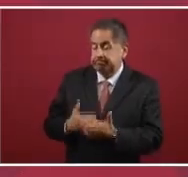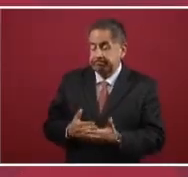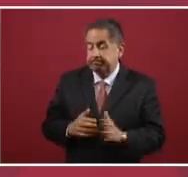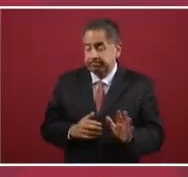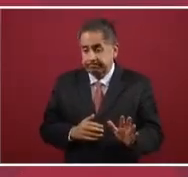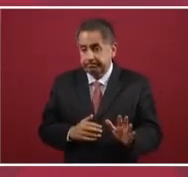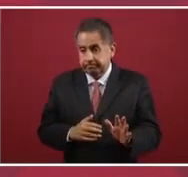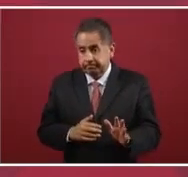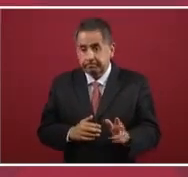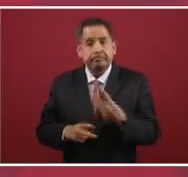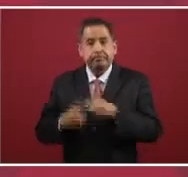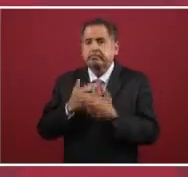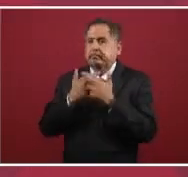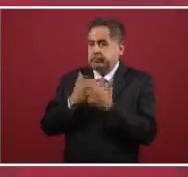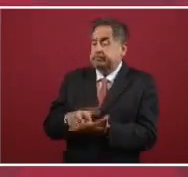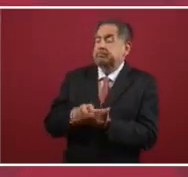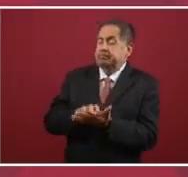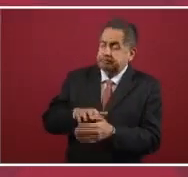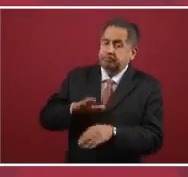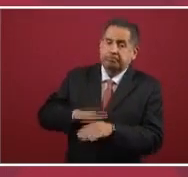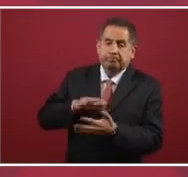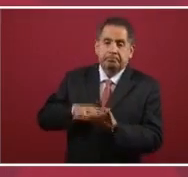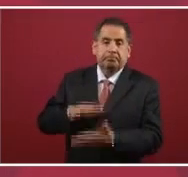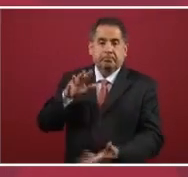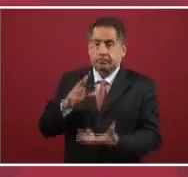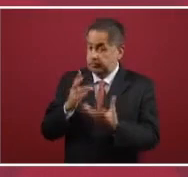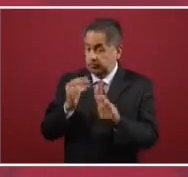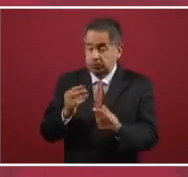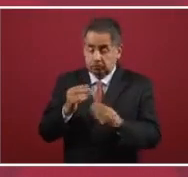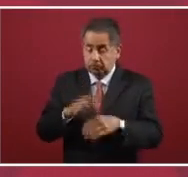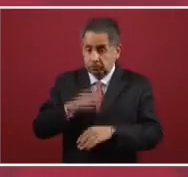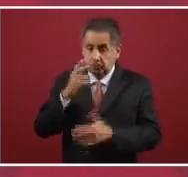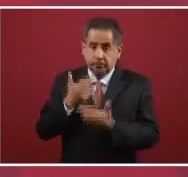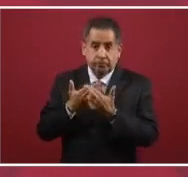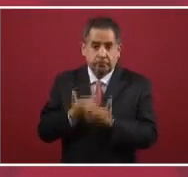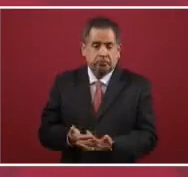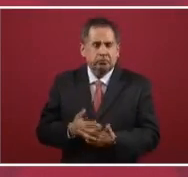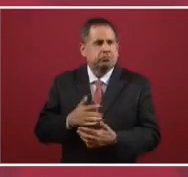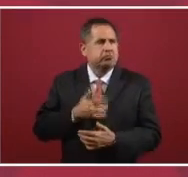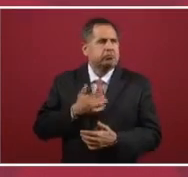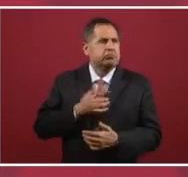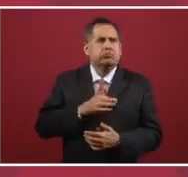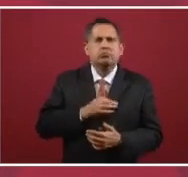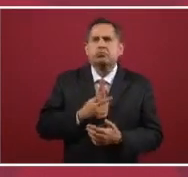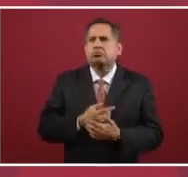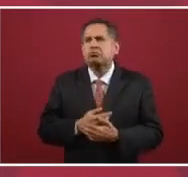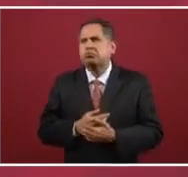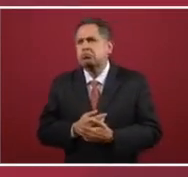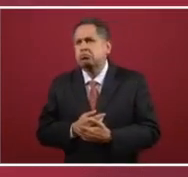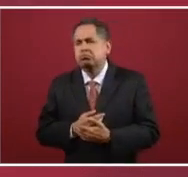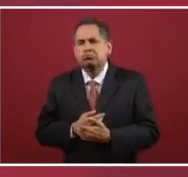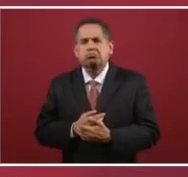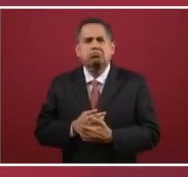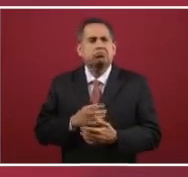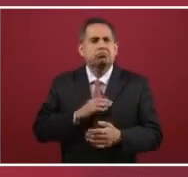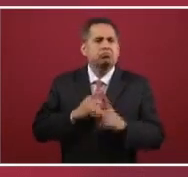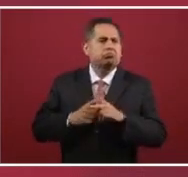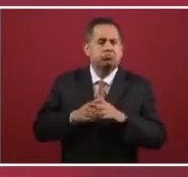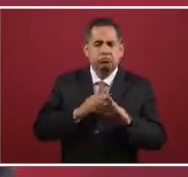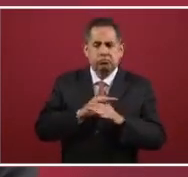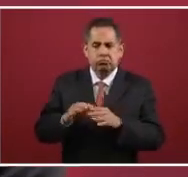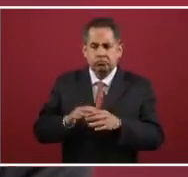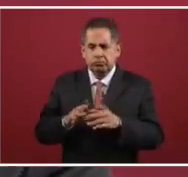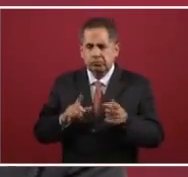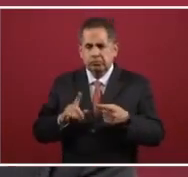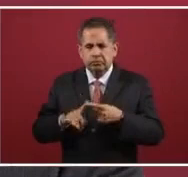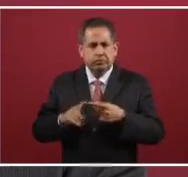y vamos a ahorrar más, mucho más. Yo calculo que se va a resolver el problema de la saturación